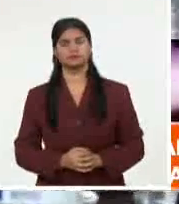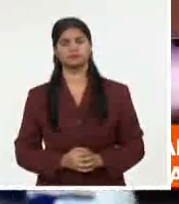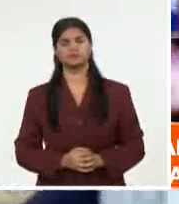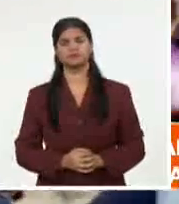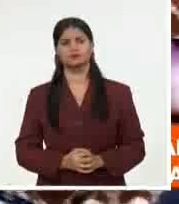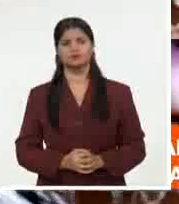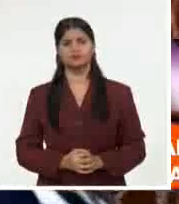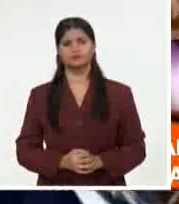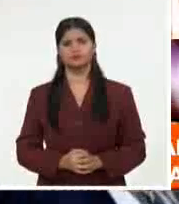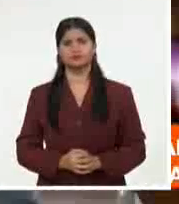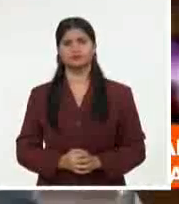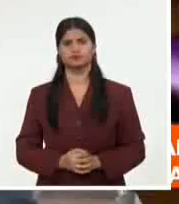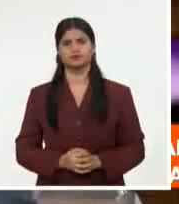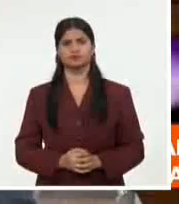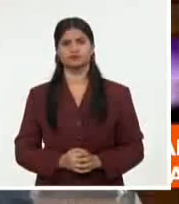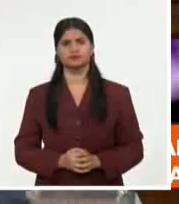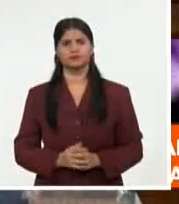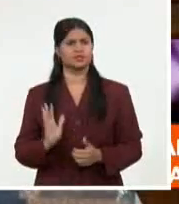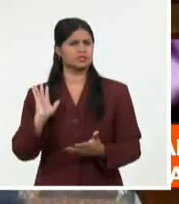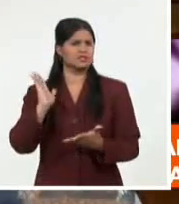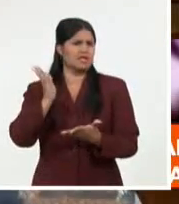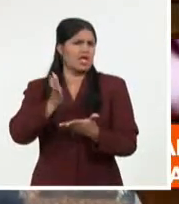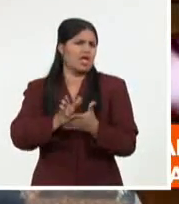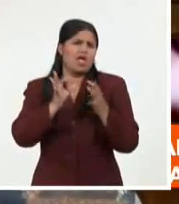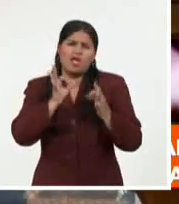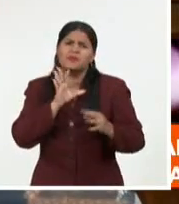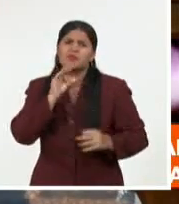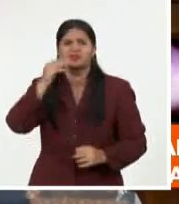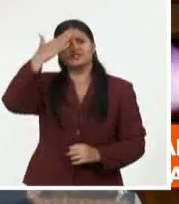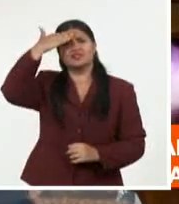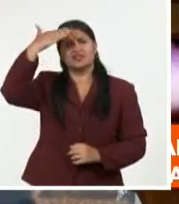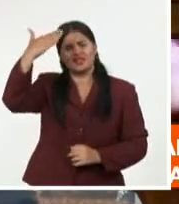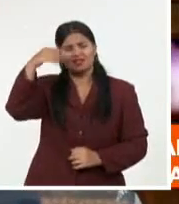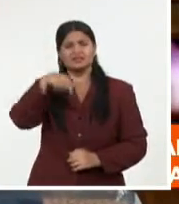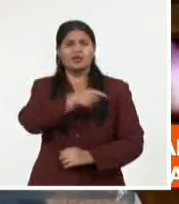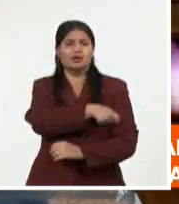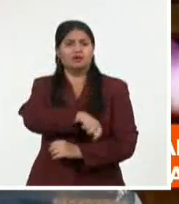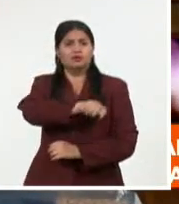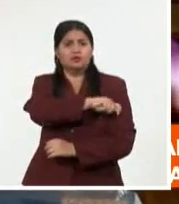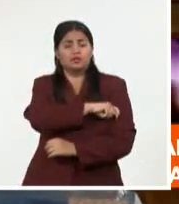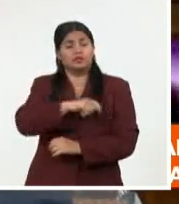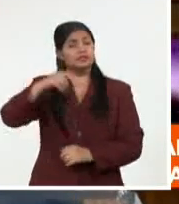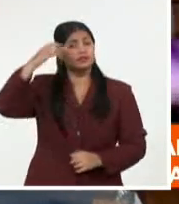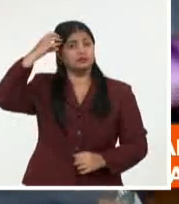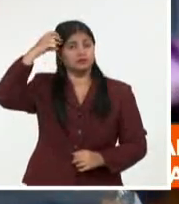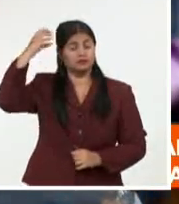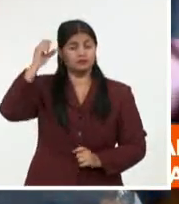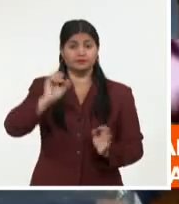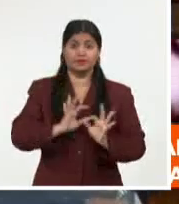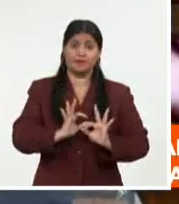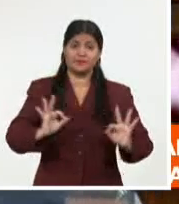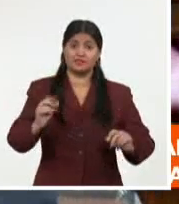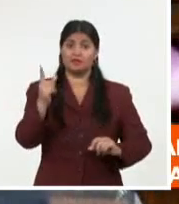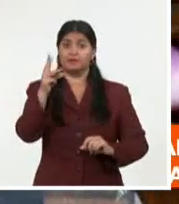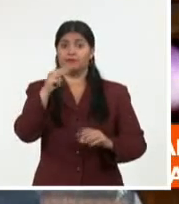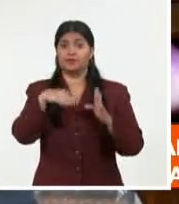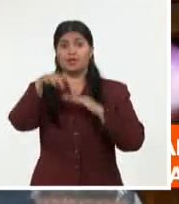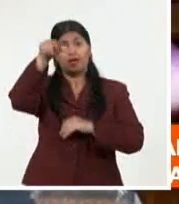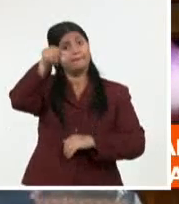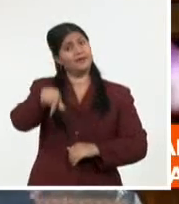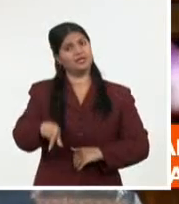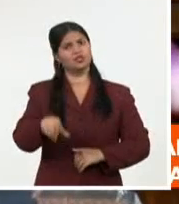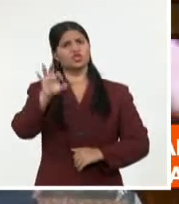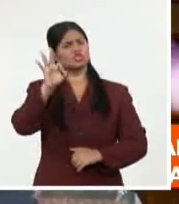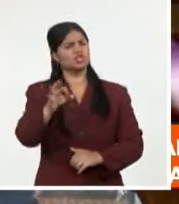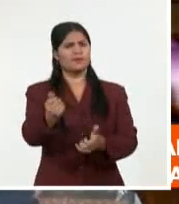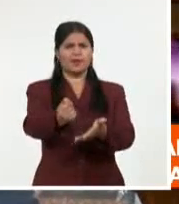Nuestra gratitud eterna al pueblo y gobierno de San Vicente y las Granadinas, y en particular al primer ministro Ras González, por su